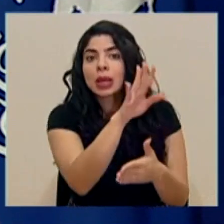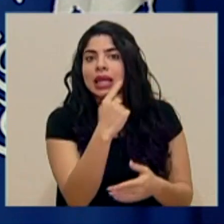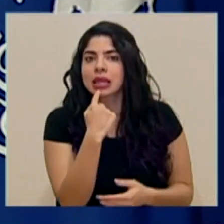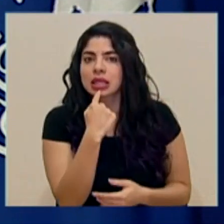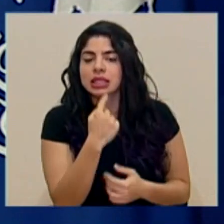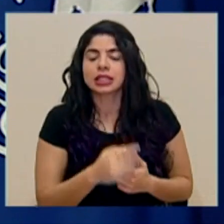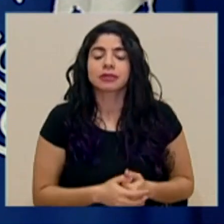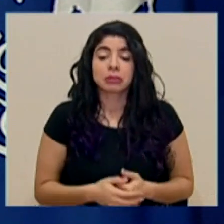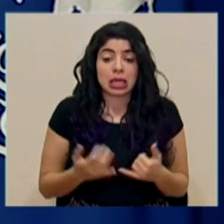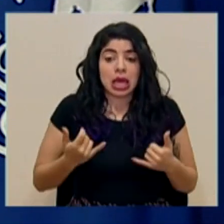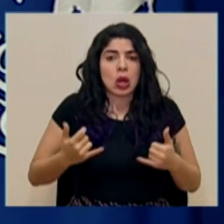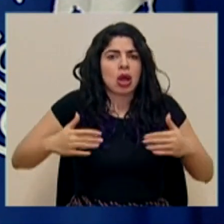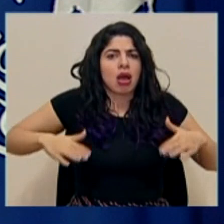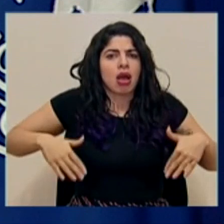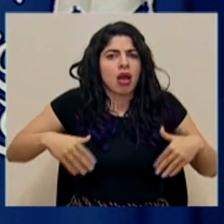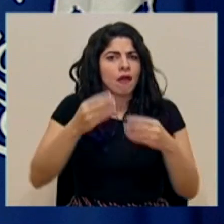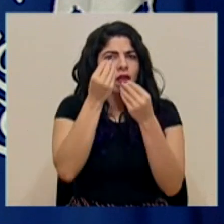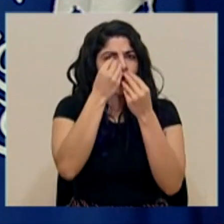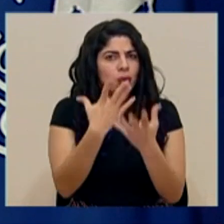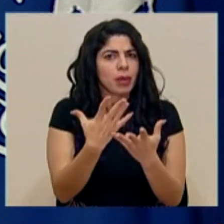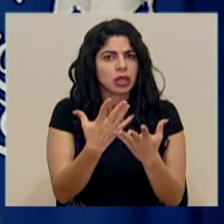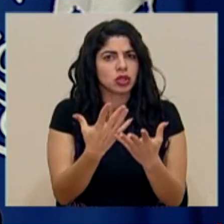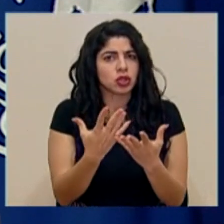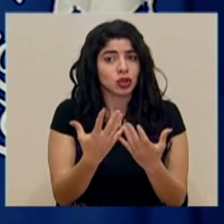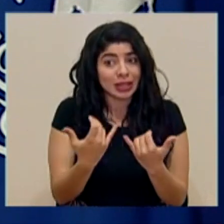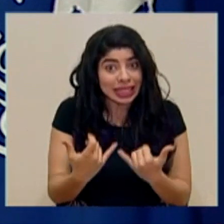tenemos información, don Edgar, que a este